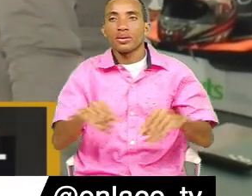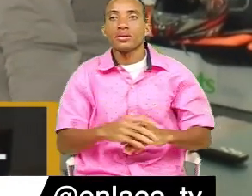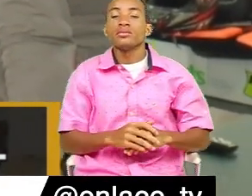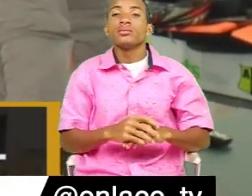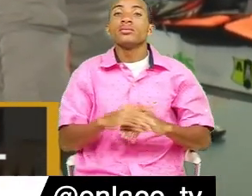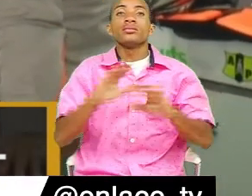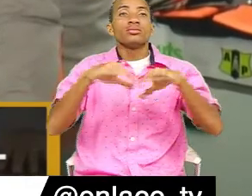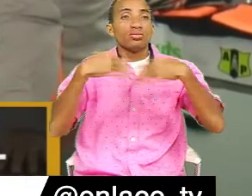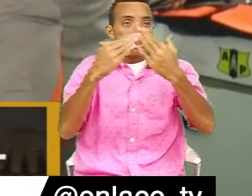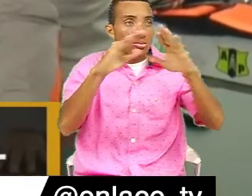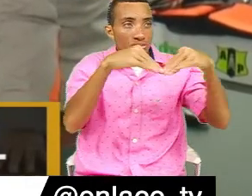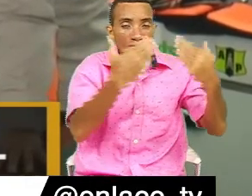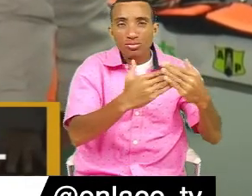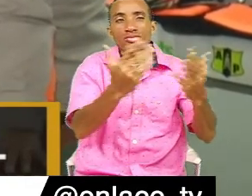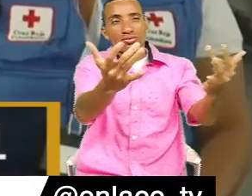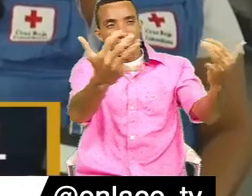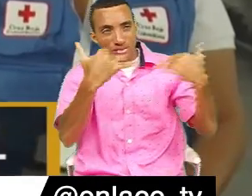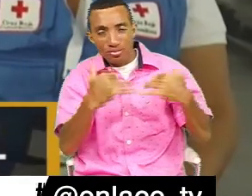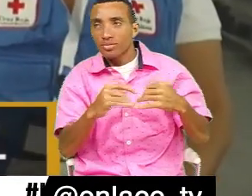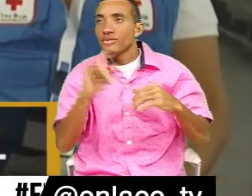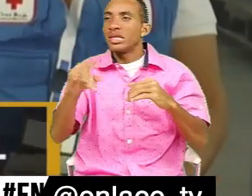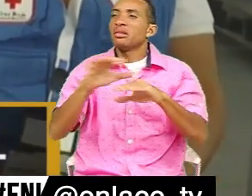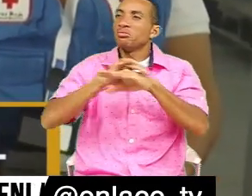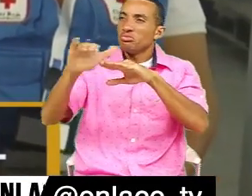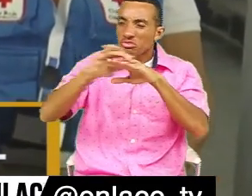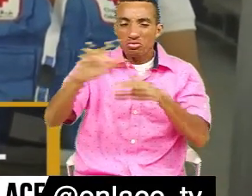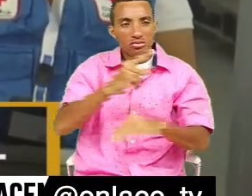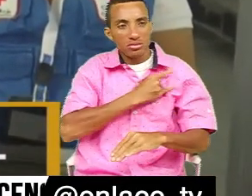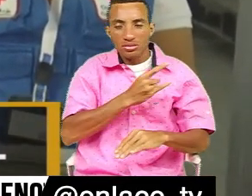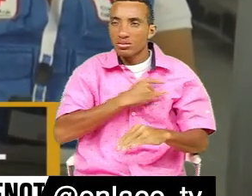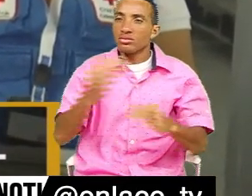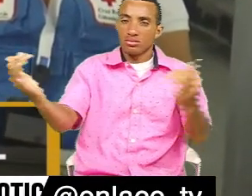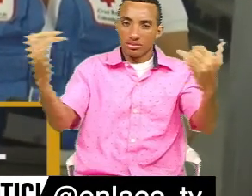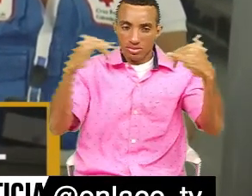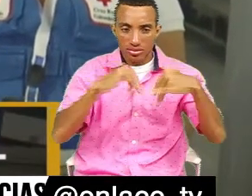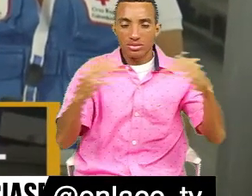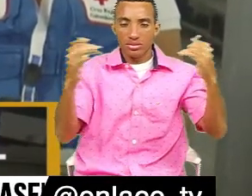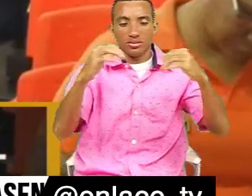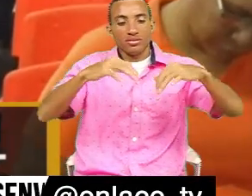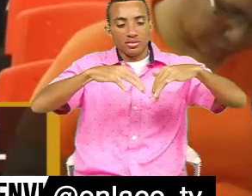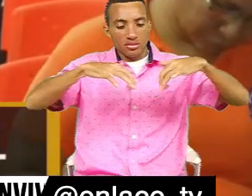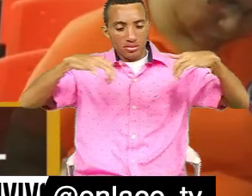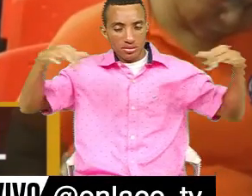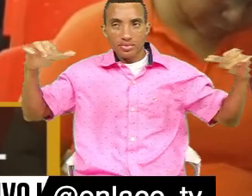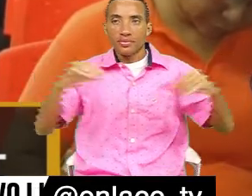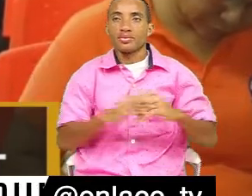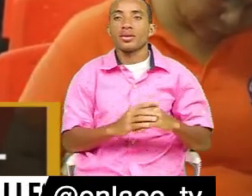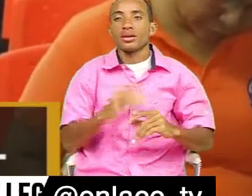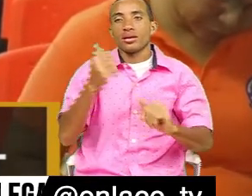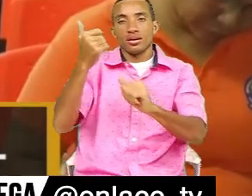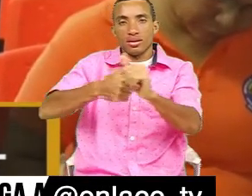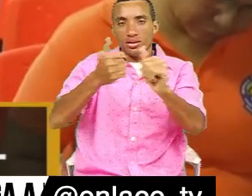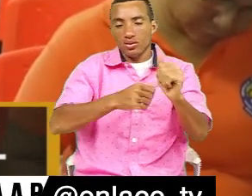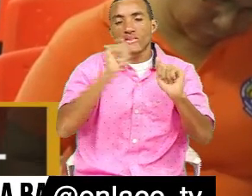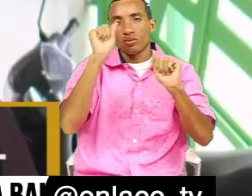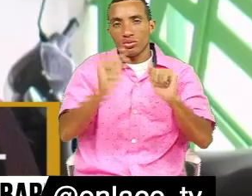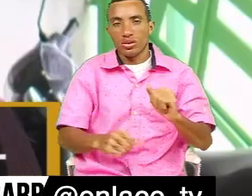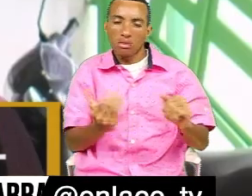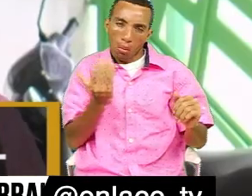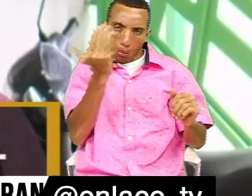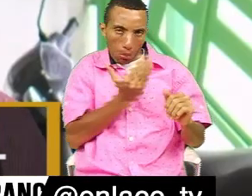educativos de la ciudad para que se vinculen al ejercicio de sensibilización para que desde cada una de sus especialidades contribuyan con el